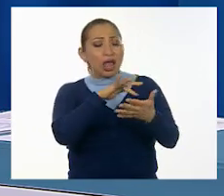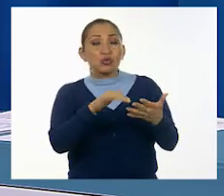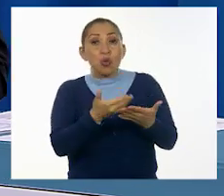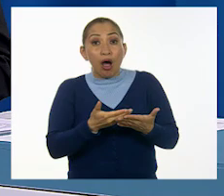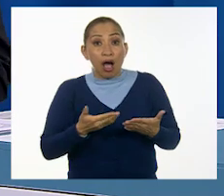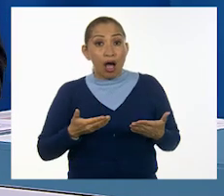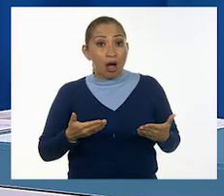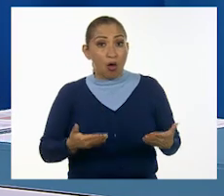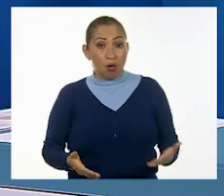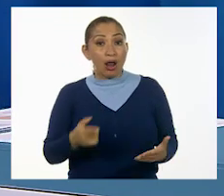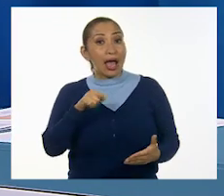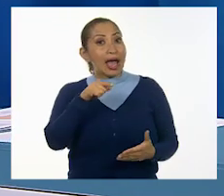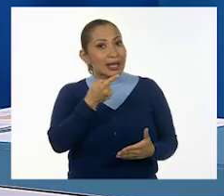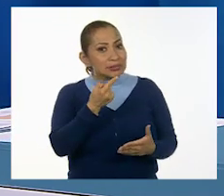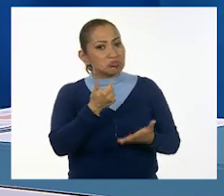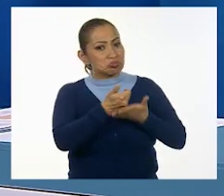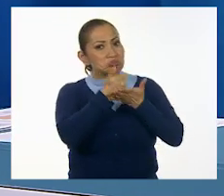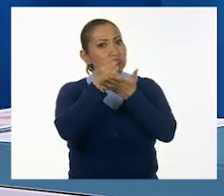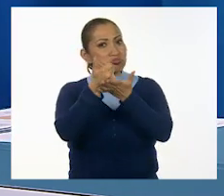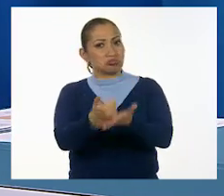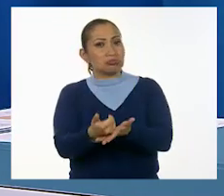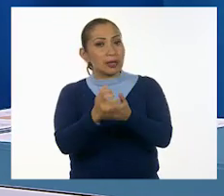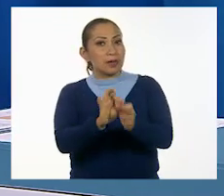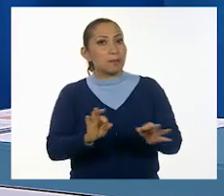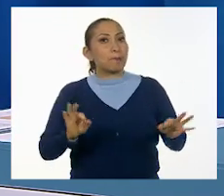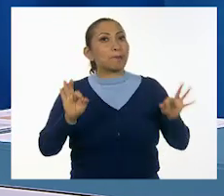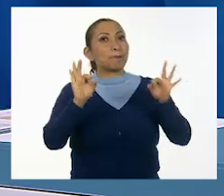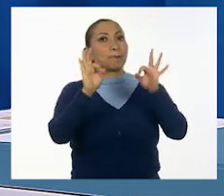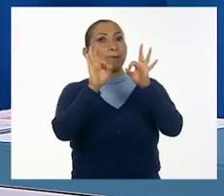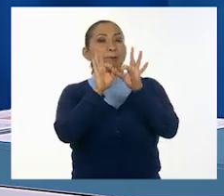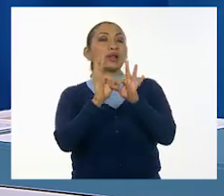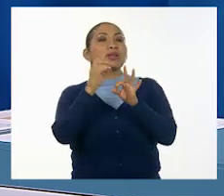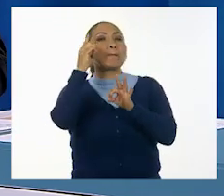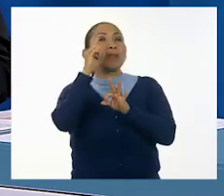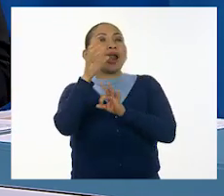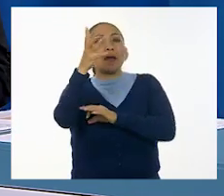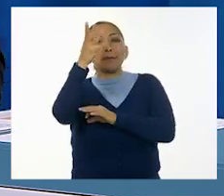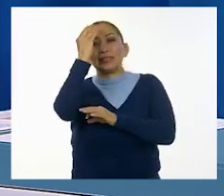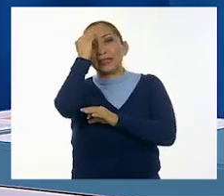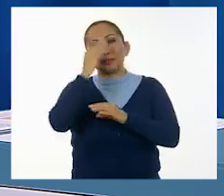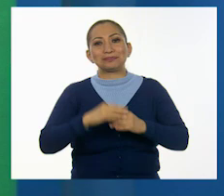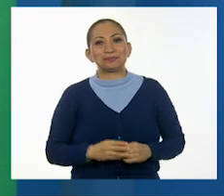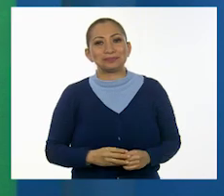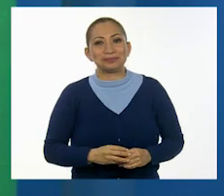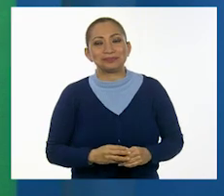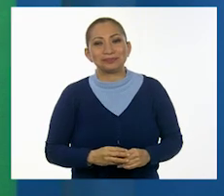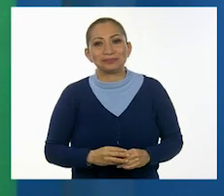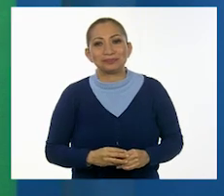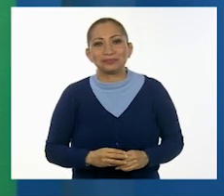hoy en día pues es una de las herramientas fundamentales para el aprendizaje.